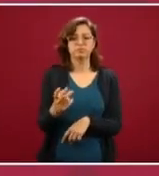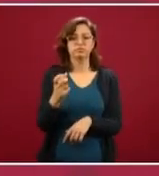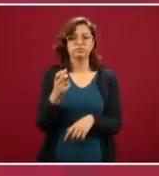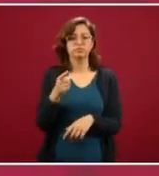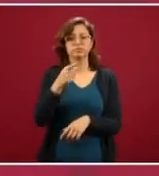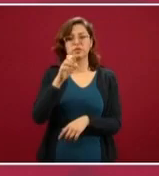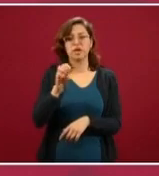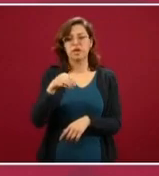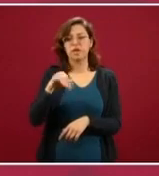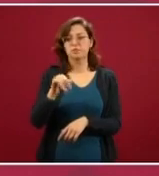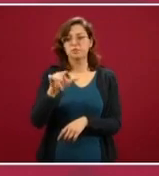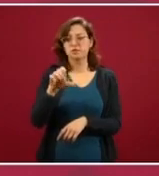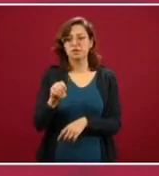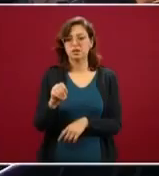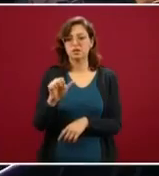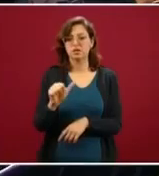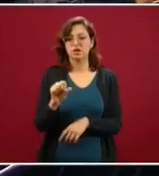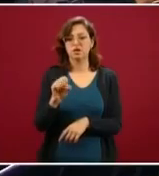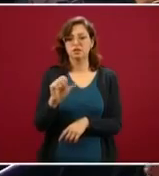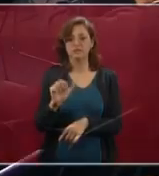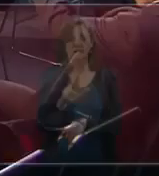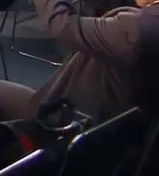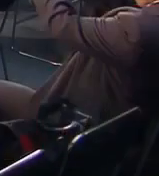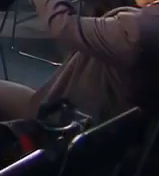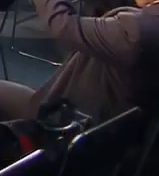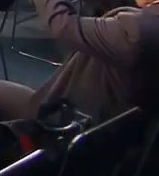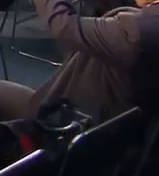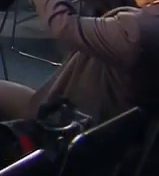Emilio Azcárraga, que se resistía